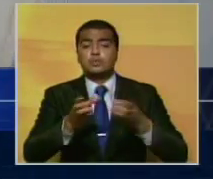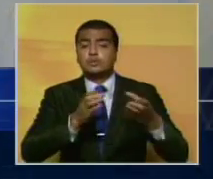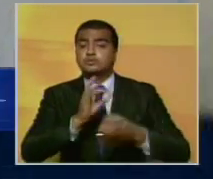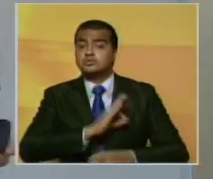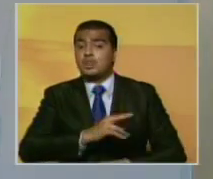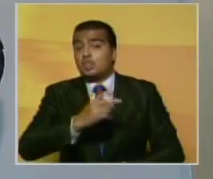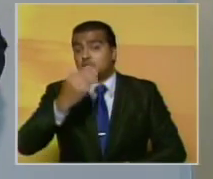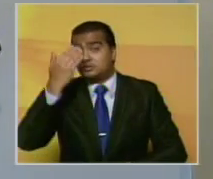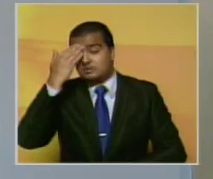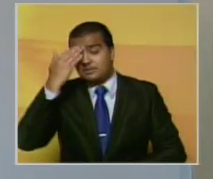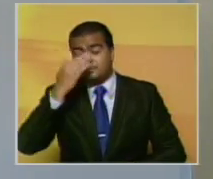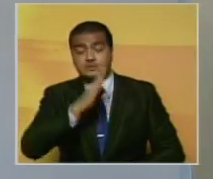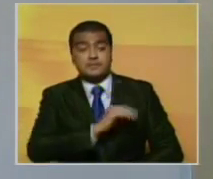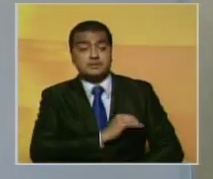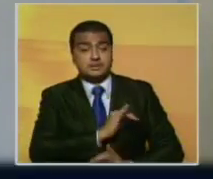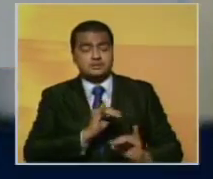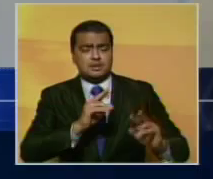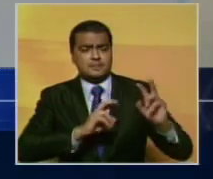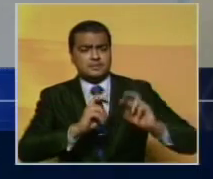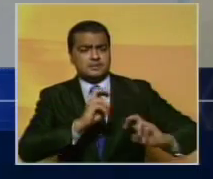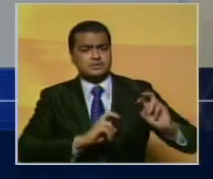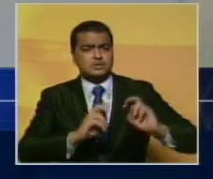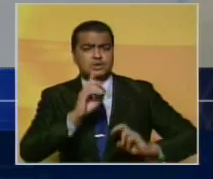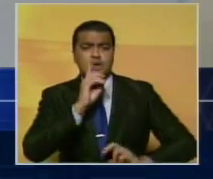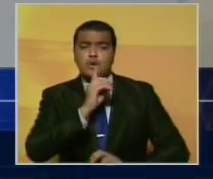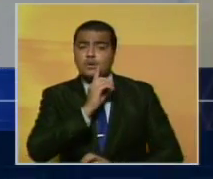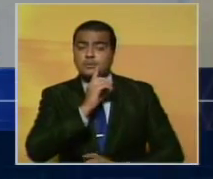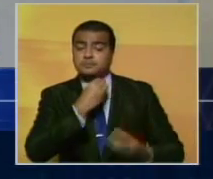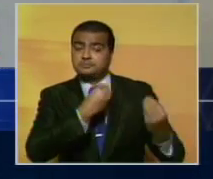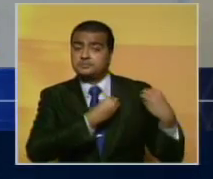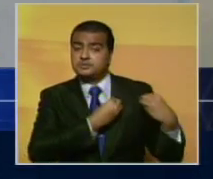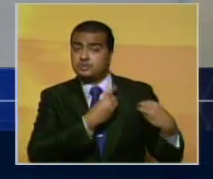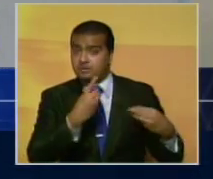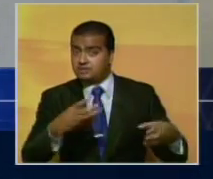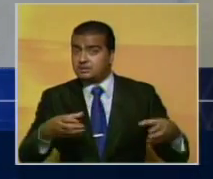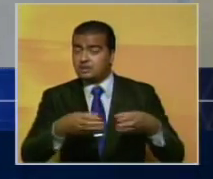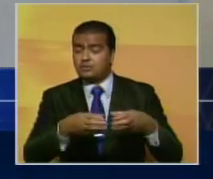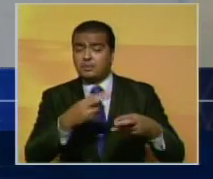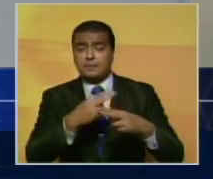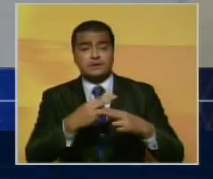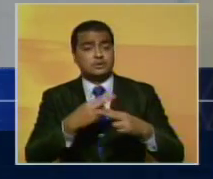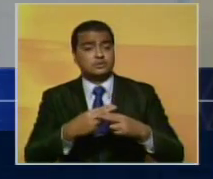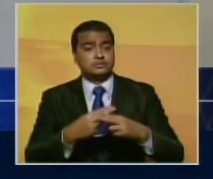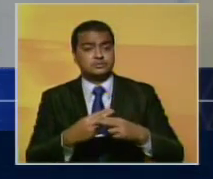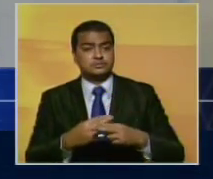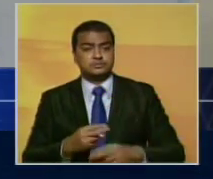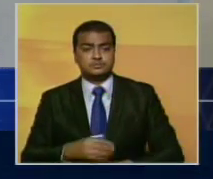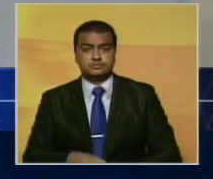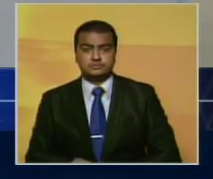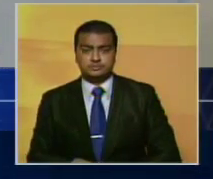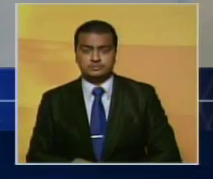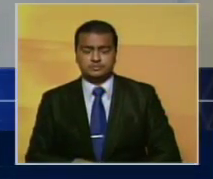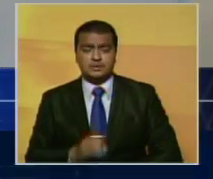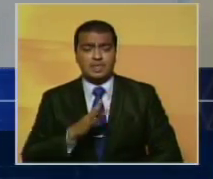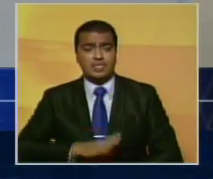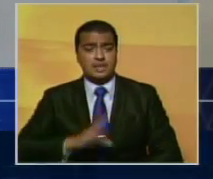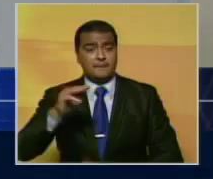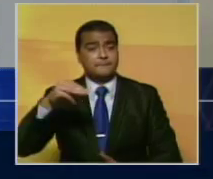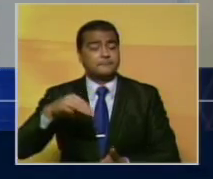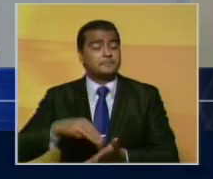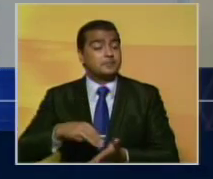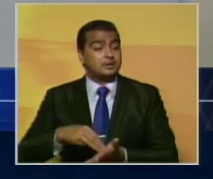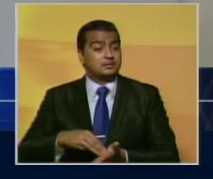saben la policía científica ya tendría identificado a los integrantes de esta peligrosa banda de secuestradores que operan en el estado miranda